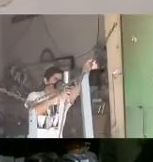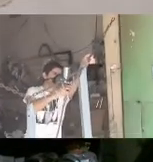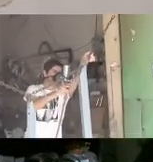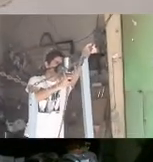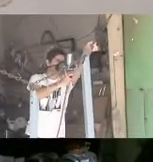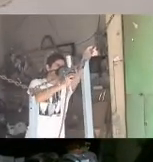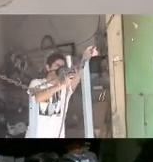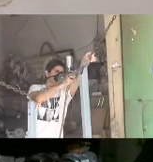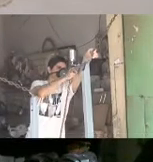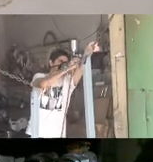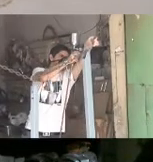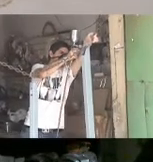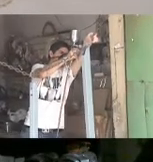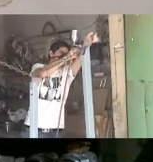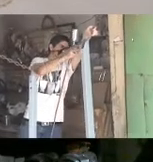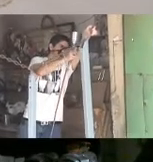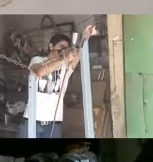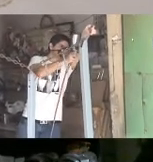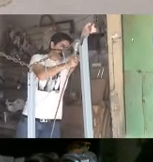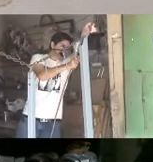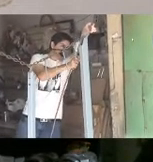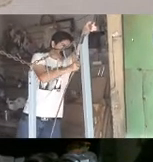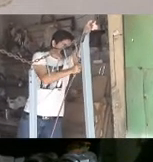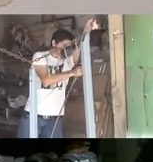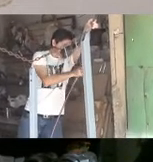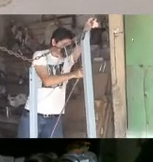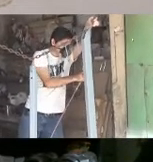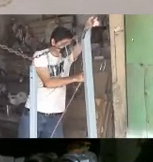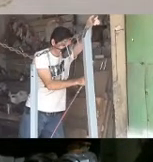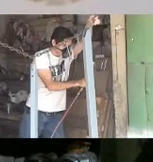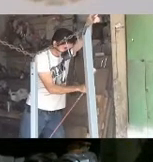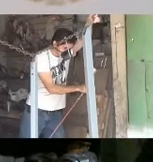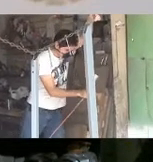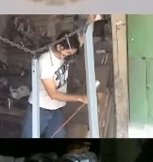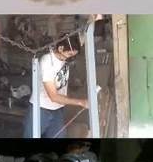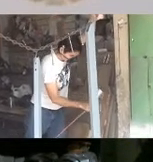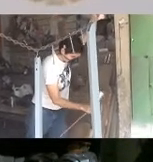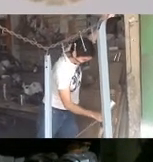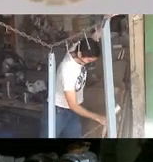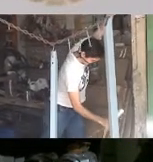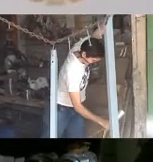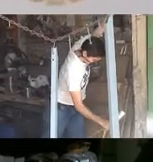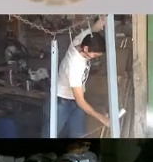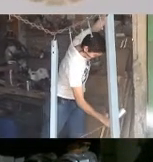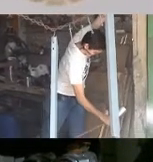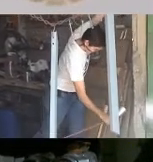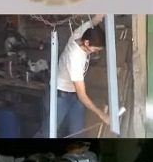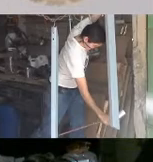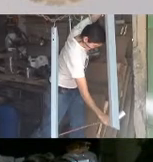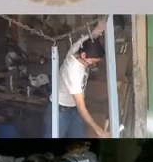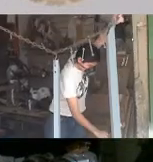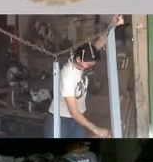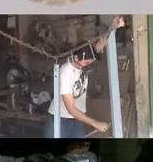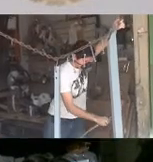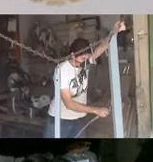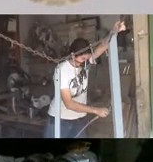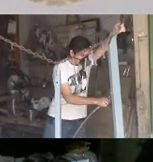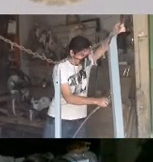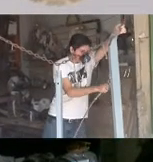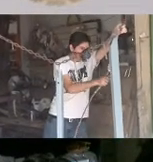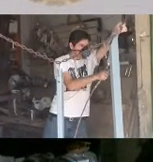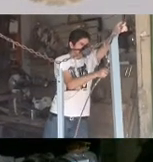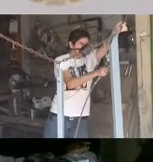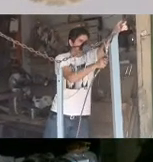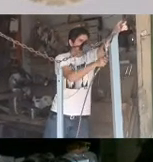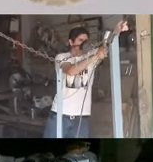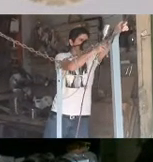que es muy factible que me esté haciendo o tocando la cara o que empiece a tener contacto con múltiples superficies.